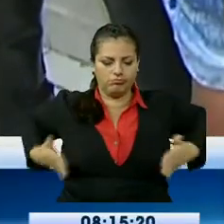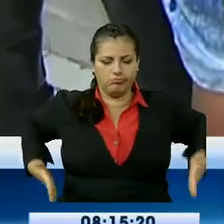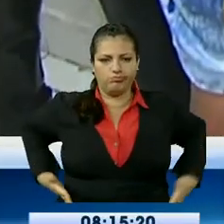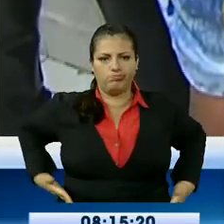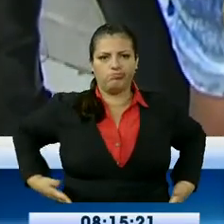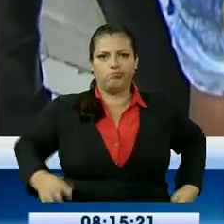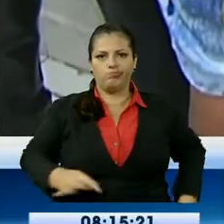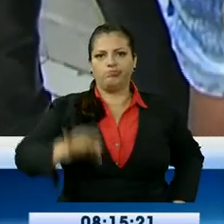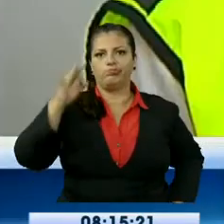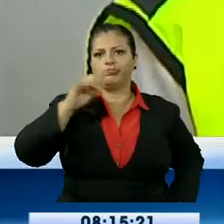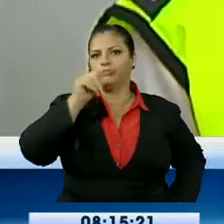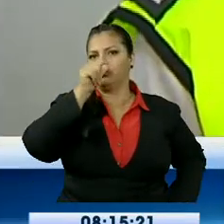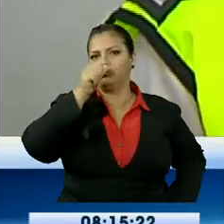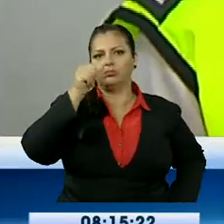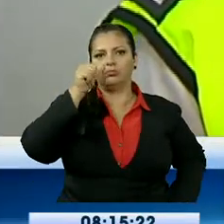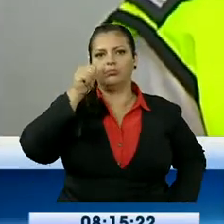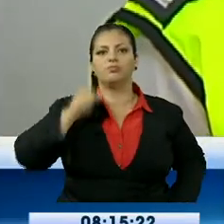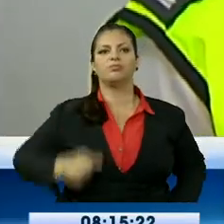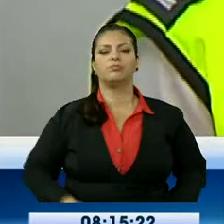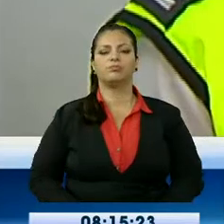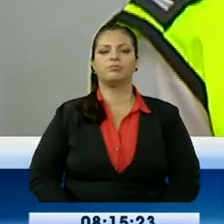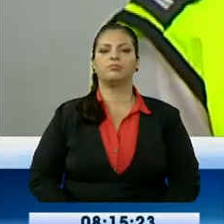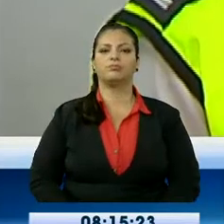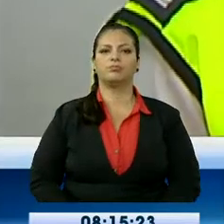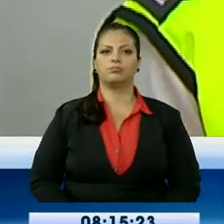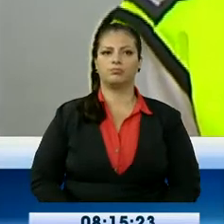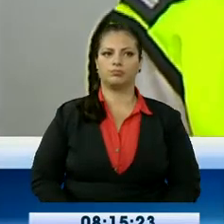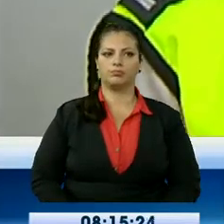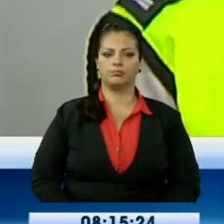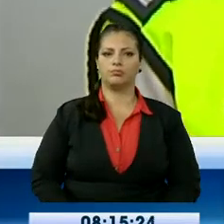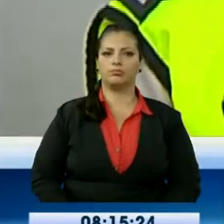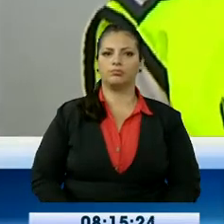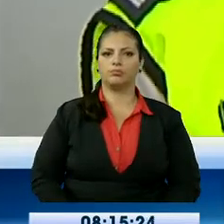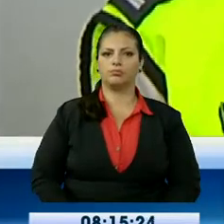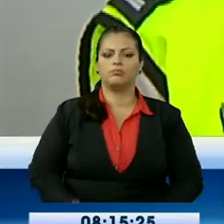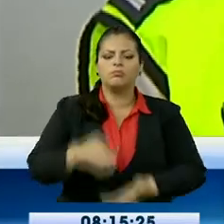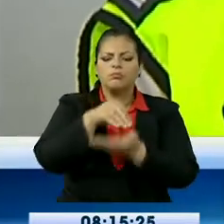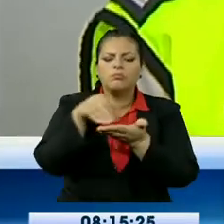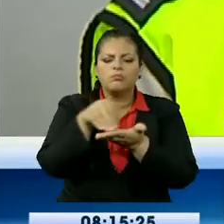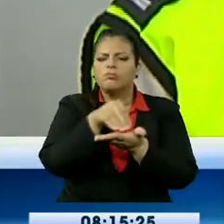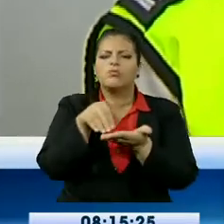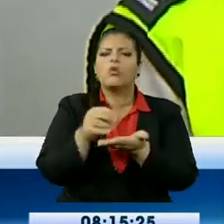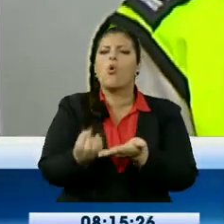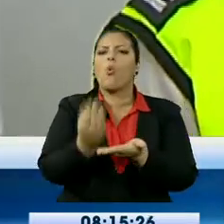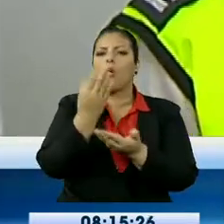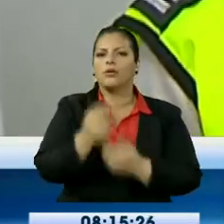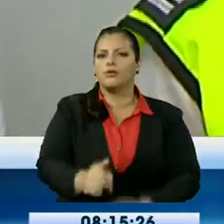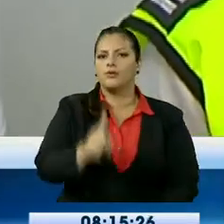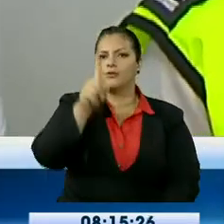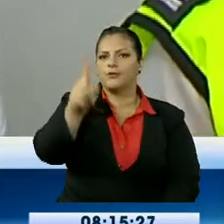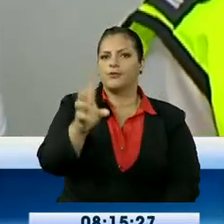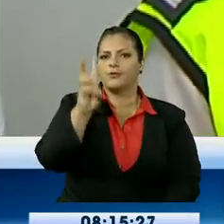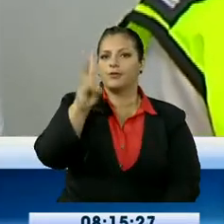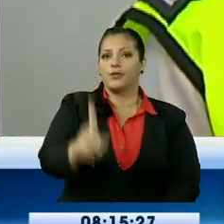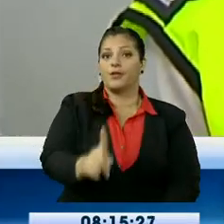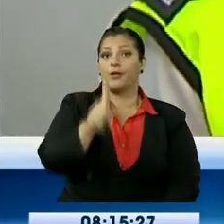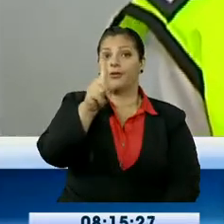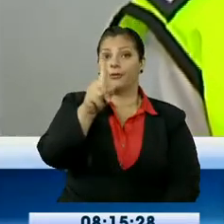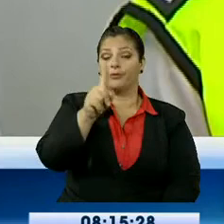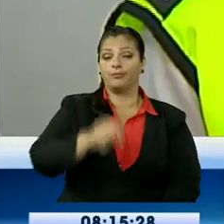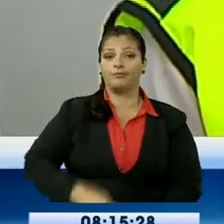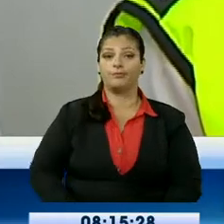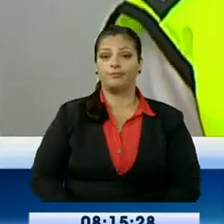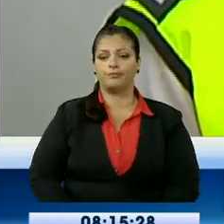de los gendarmes. Al momento se ha hecho un conteo de 161 paquetitos y nosotros